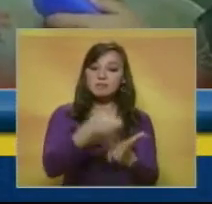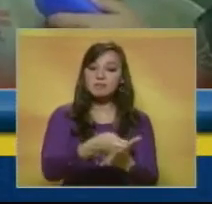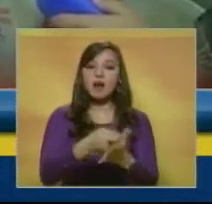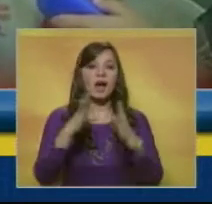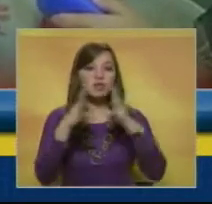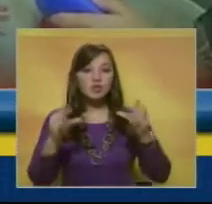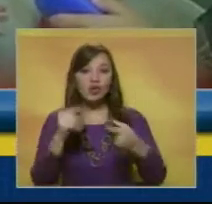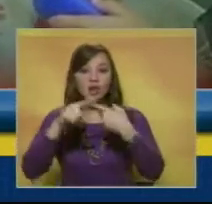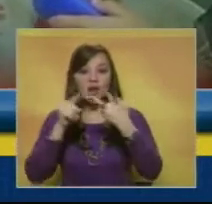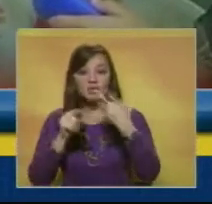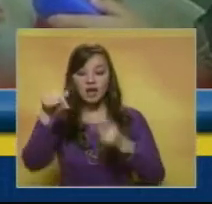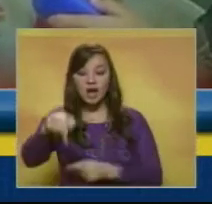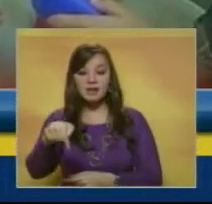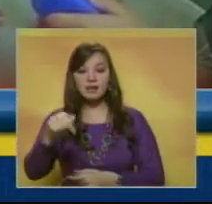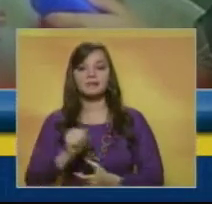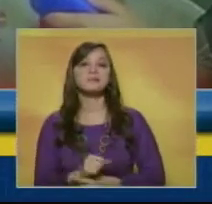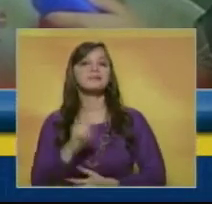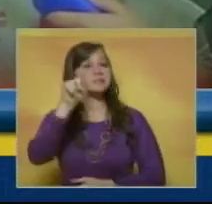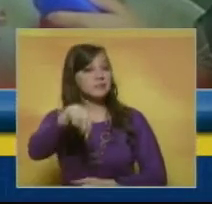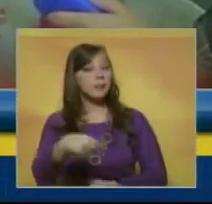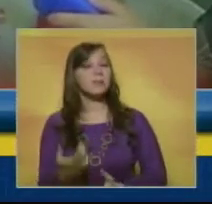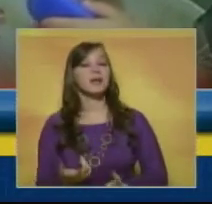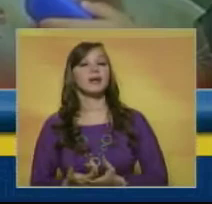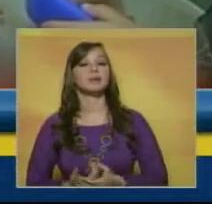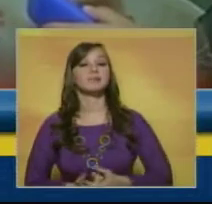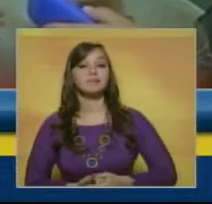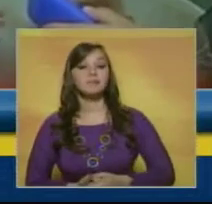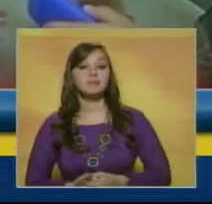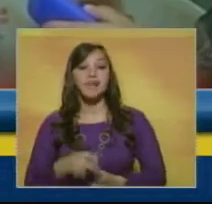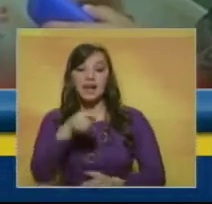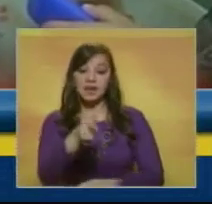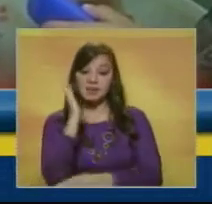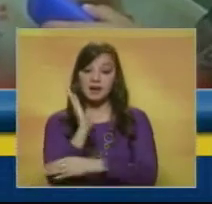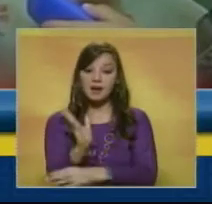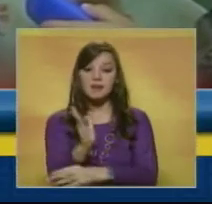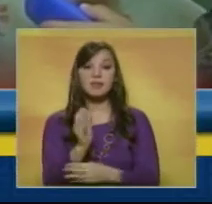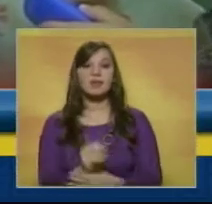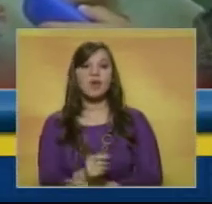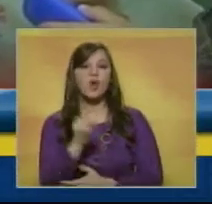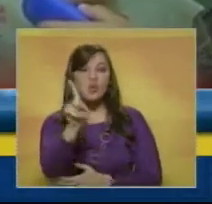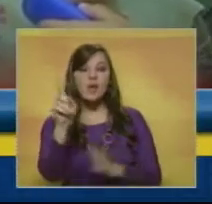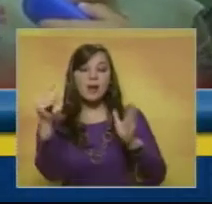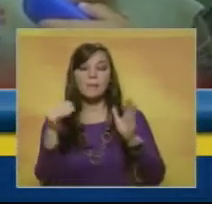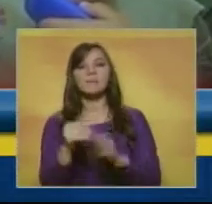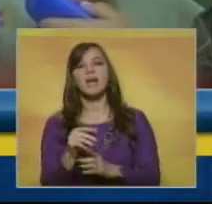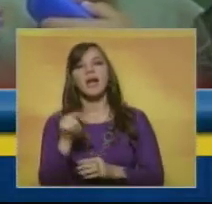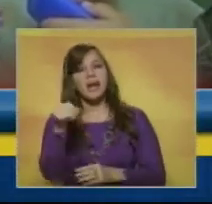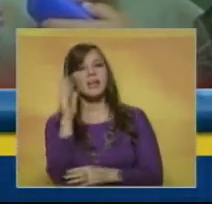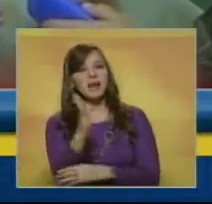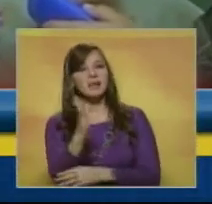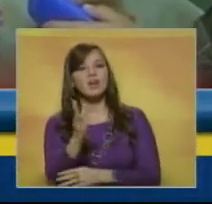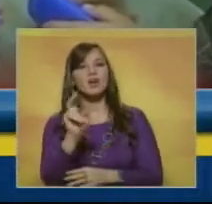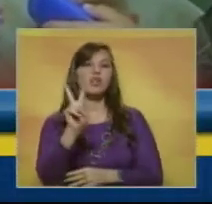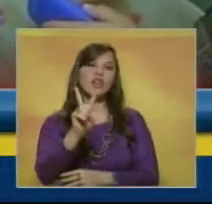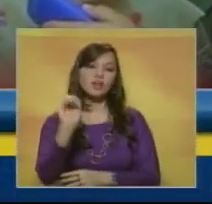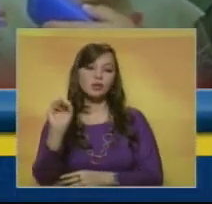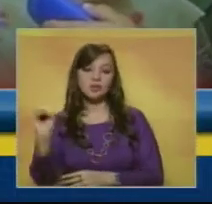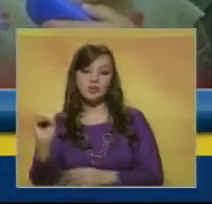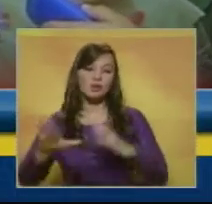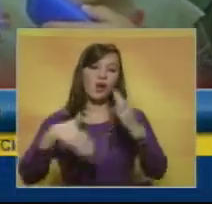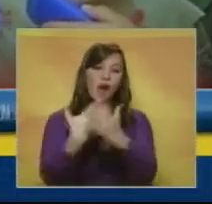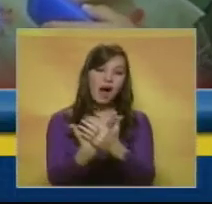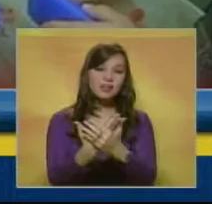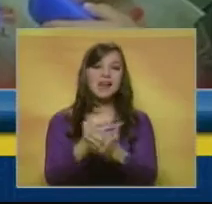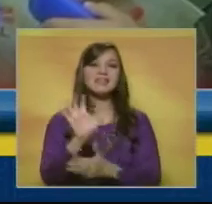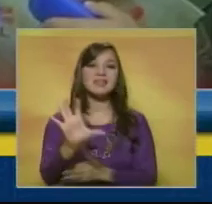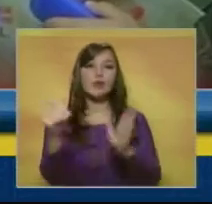aquí. De igual manera, estas sanciones van de 200 a 5.000 unidades